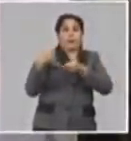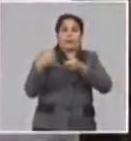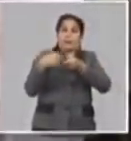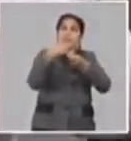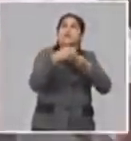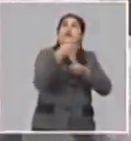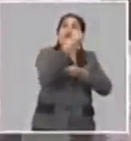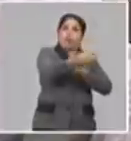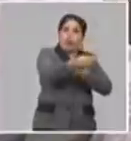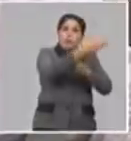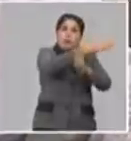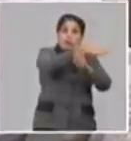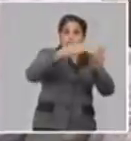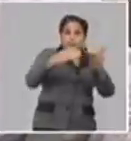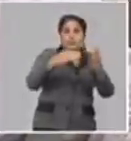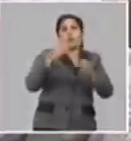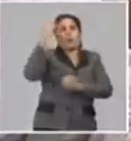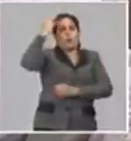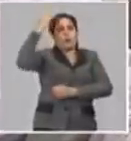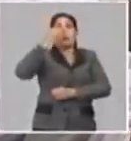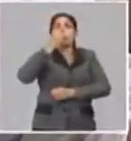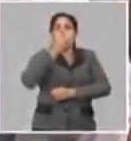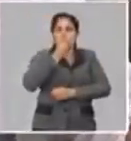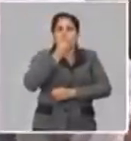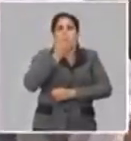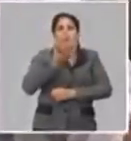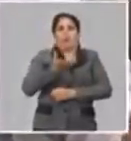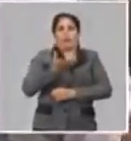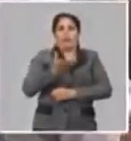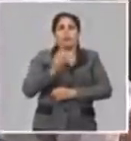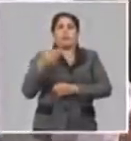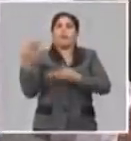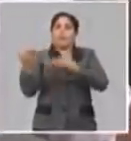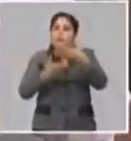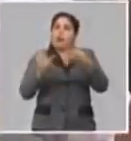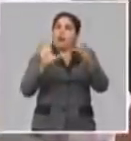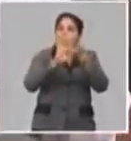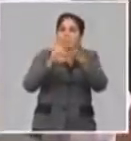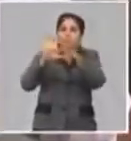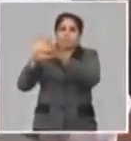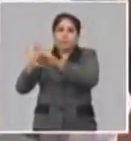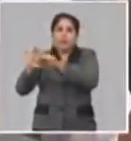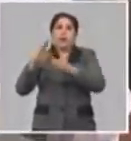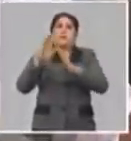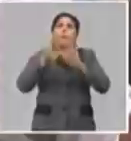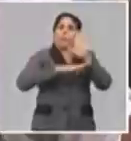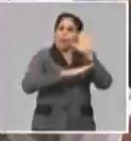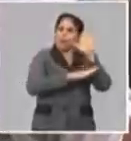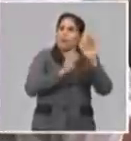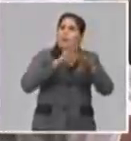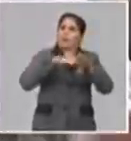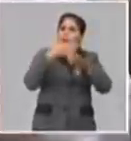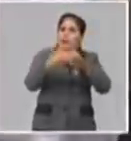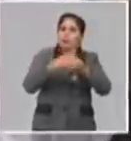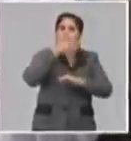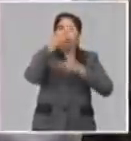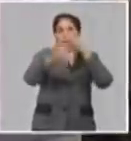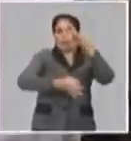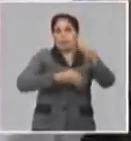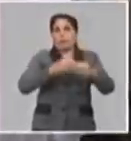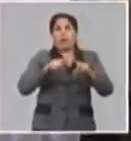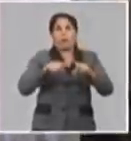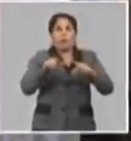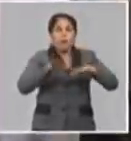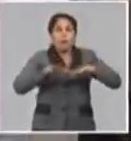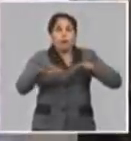divisa, vaya a esa forma de gestión no estatal. ¿Por qué? Eso lo vamos a encadenar también con otras medidas que vienen más adelante. Pero crear